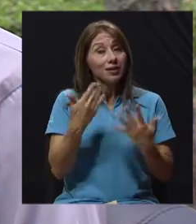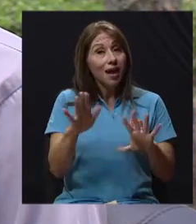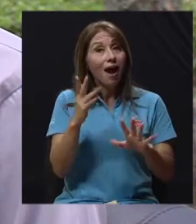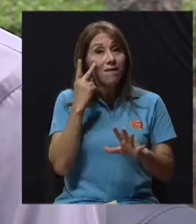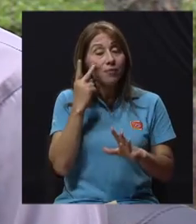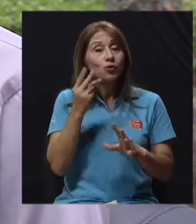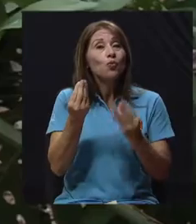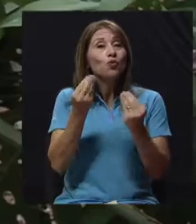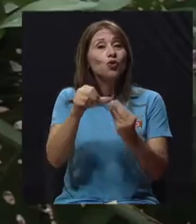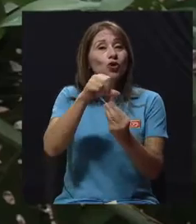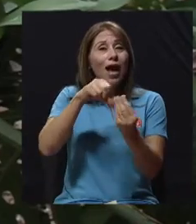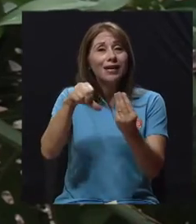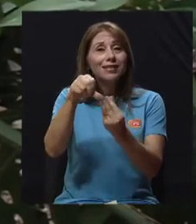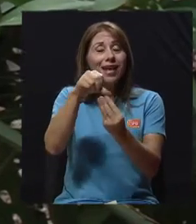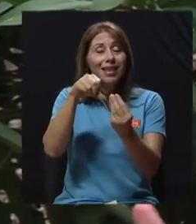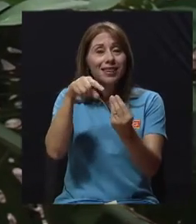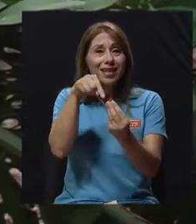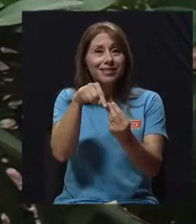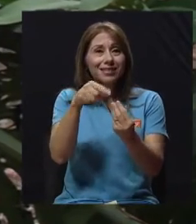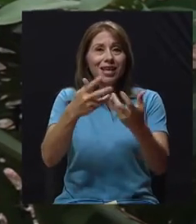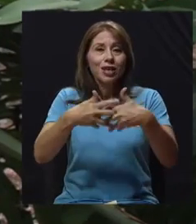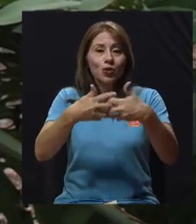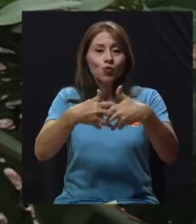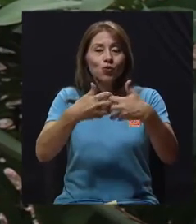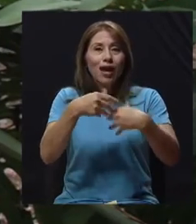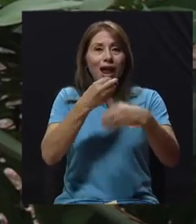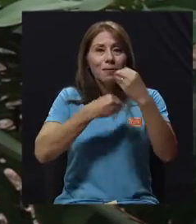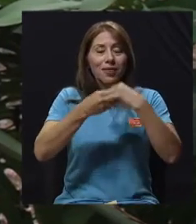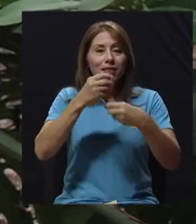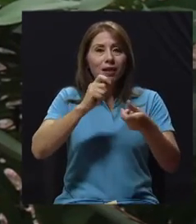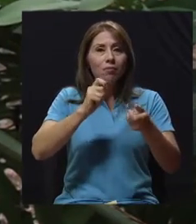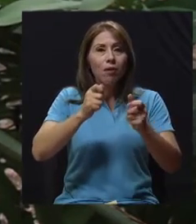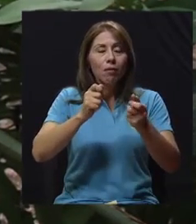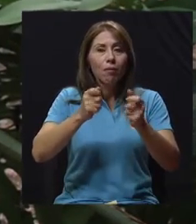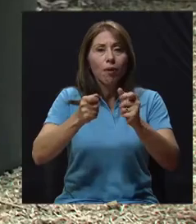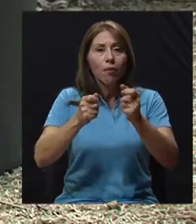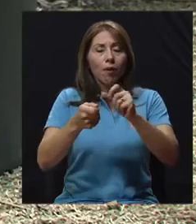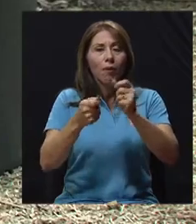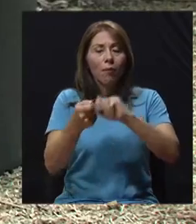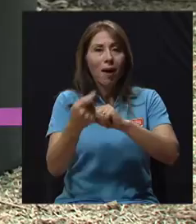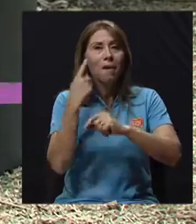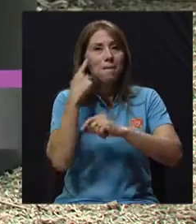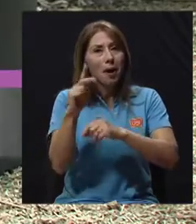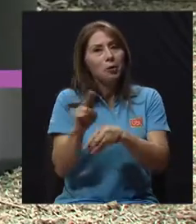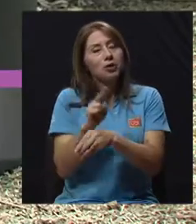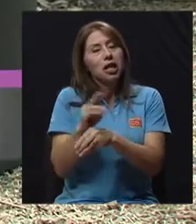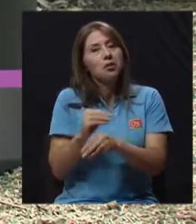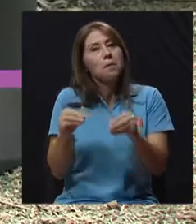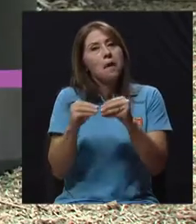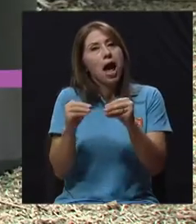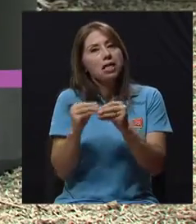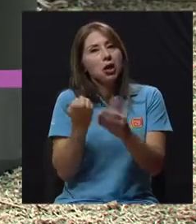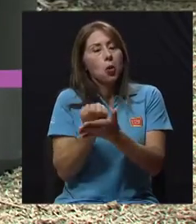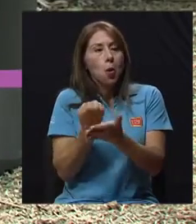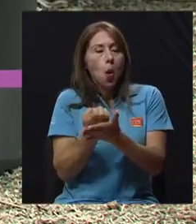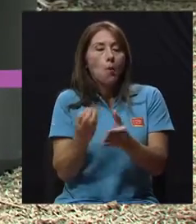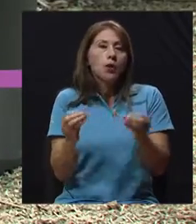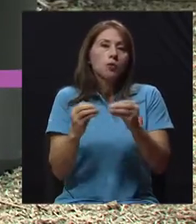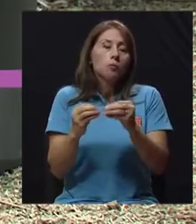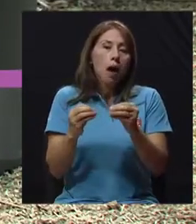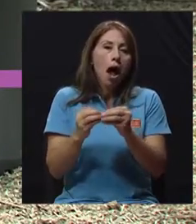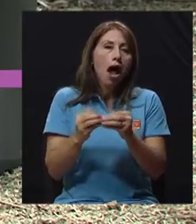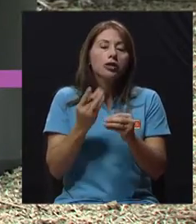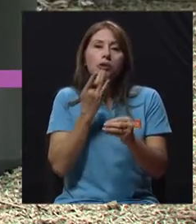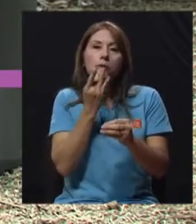modificados para que por diferentes factores la industria alimentaria los modifica para hacerlos más económicos o para que